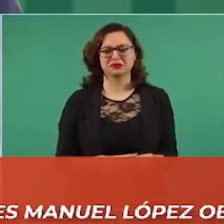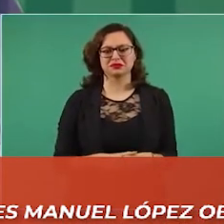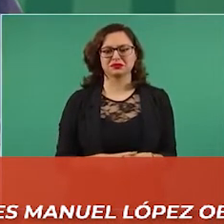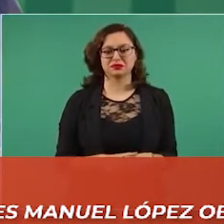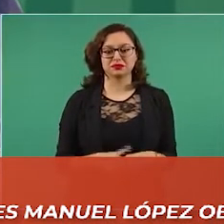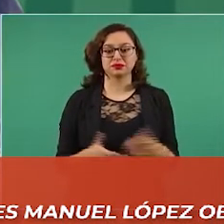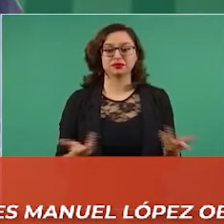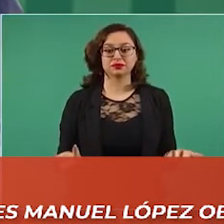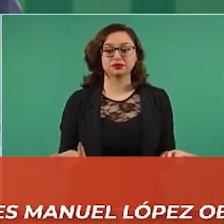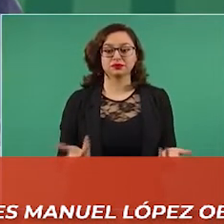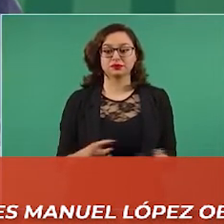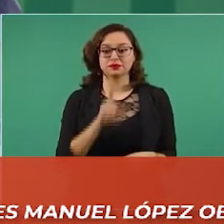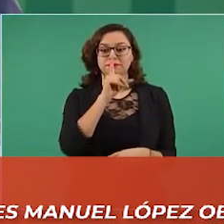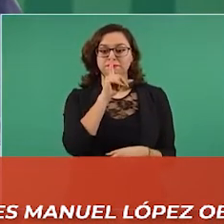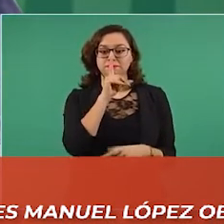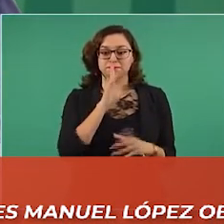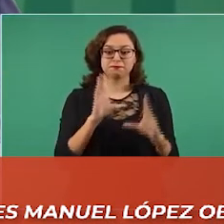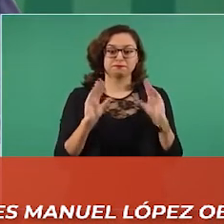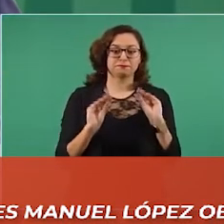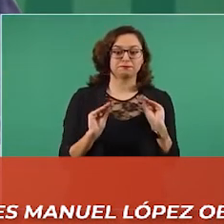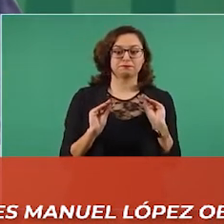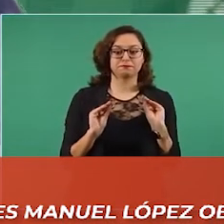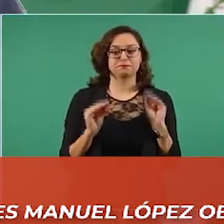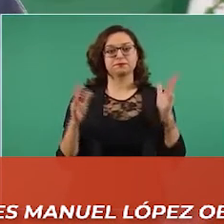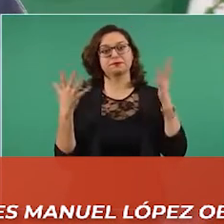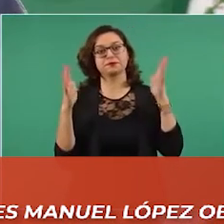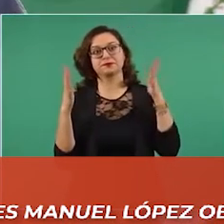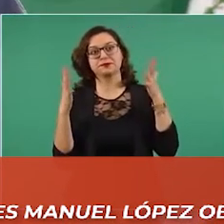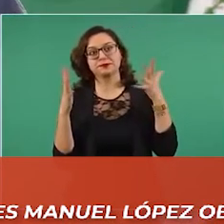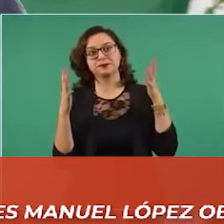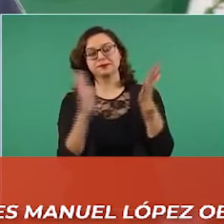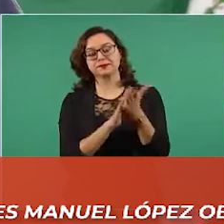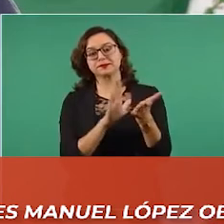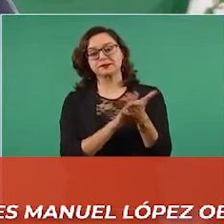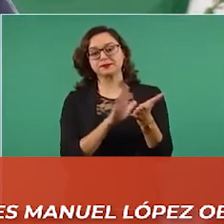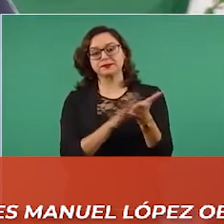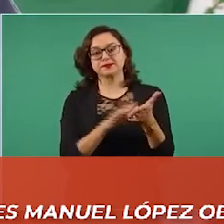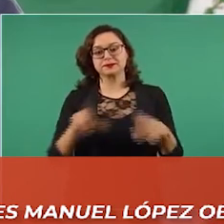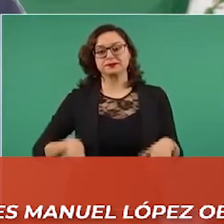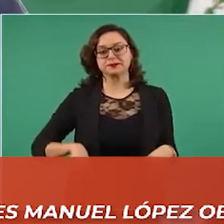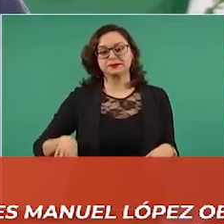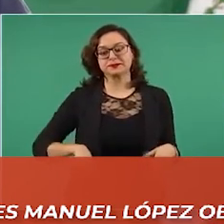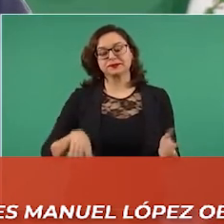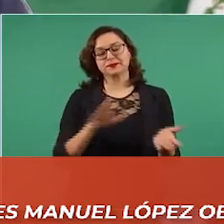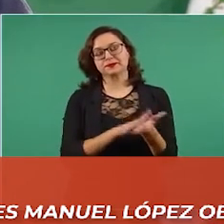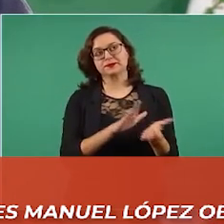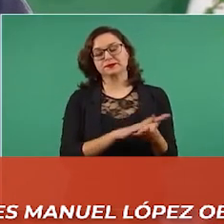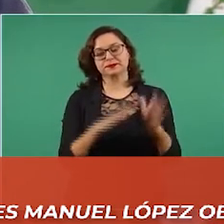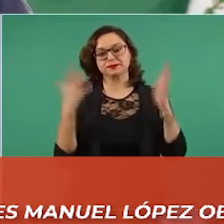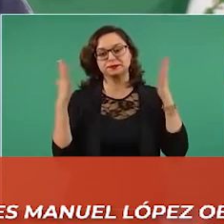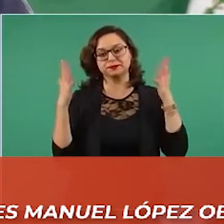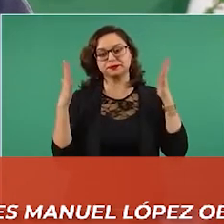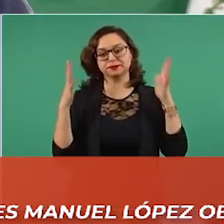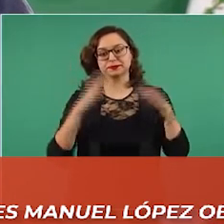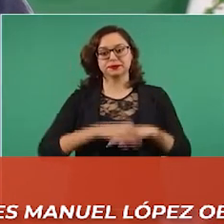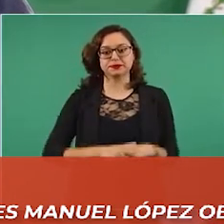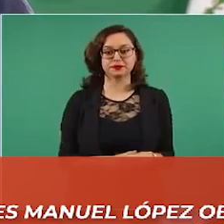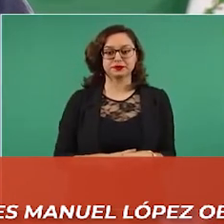para callar y aplaudir como vasallos.